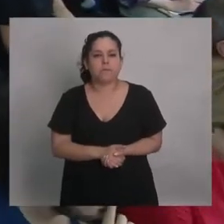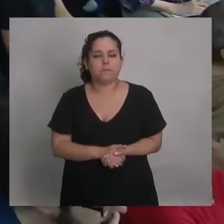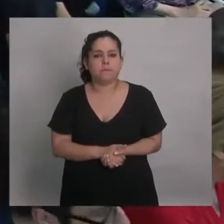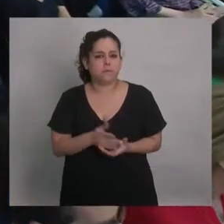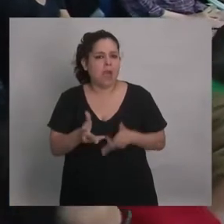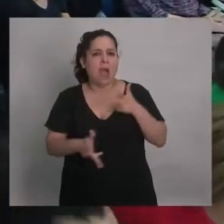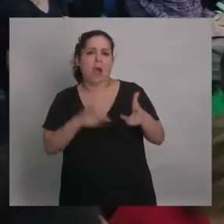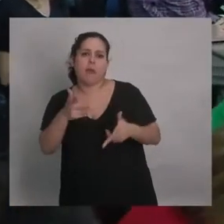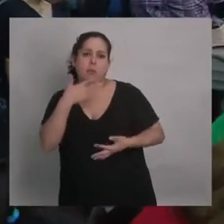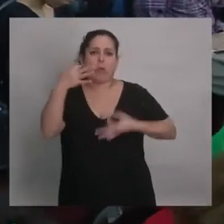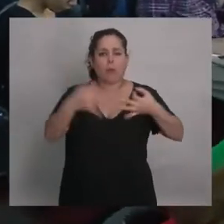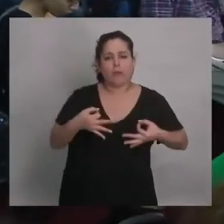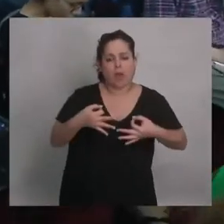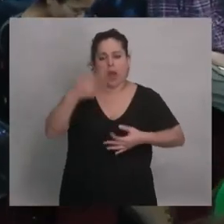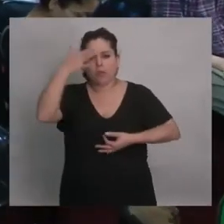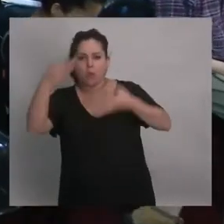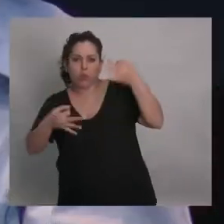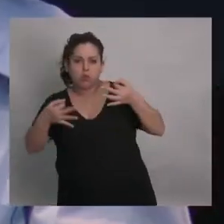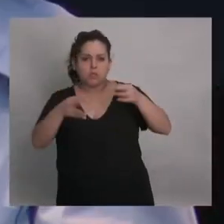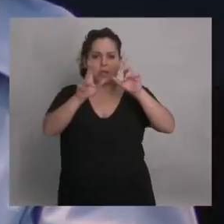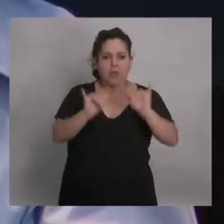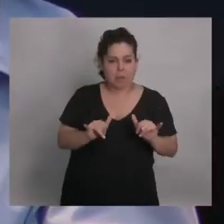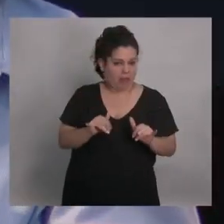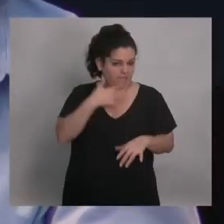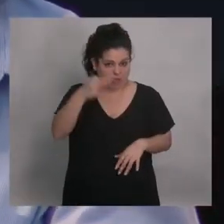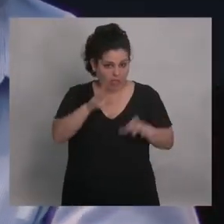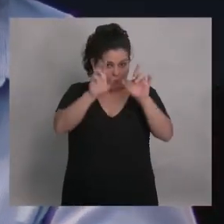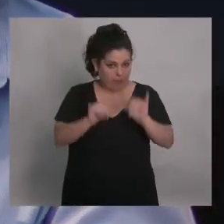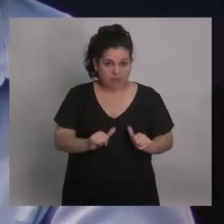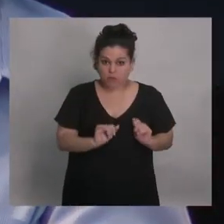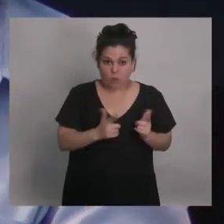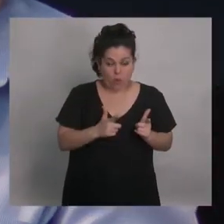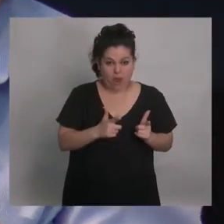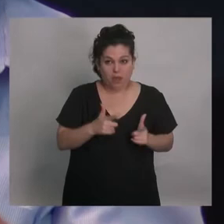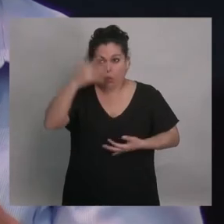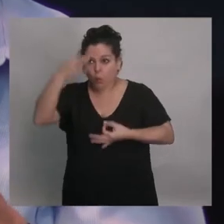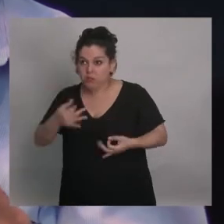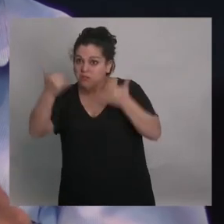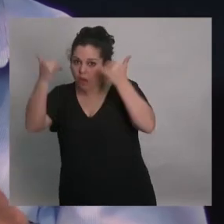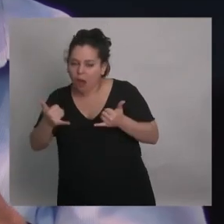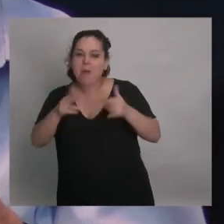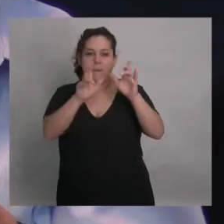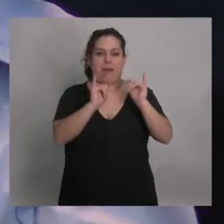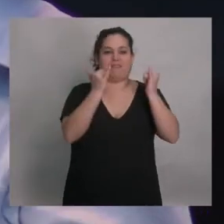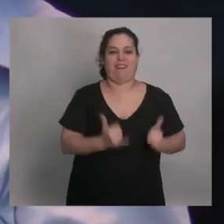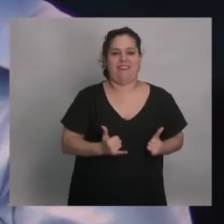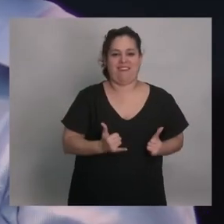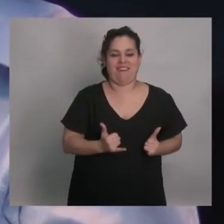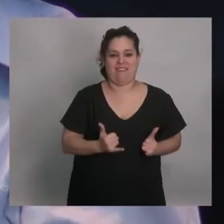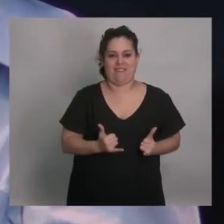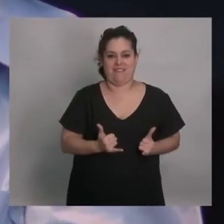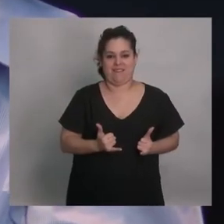de verdad de justicia de paz no hay paz y no existe justicia es